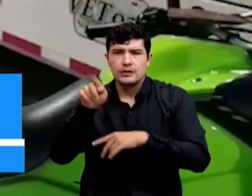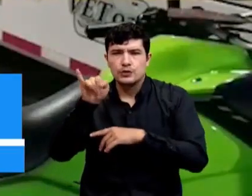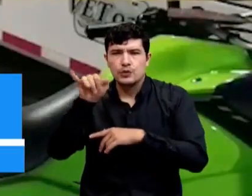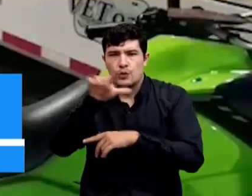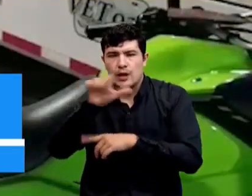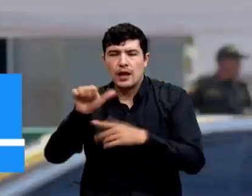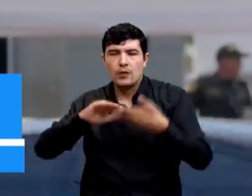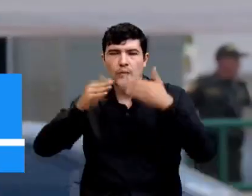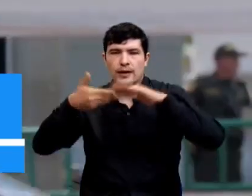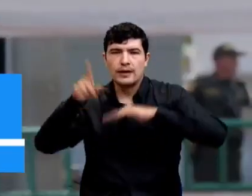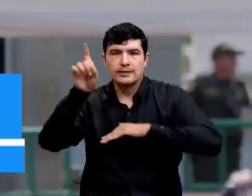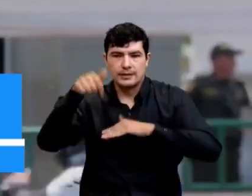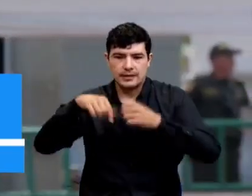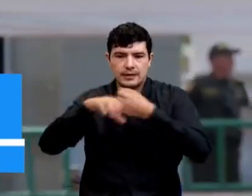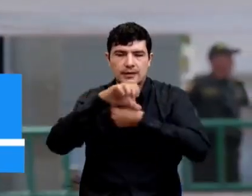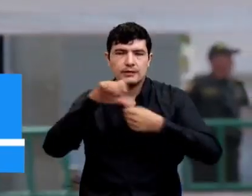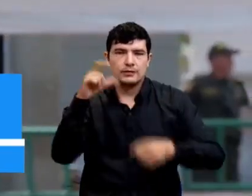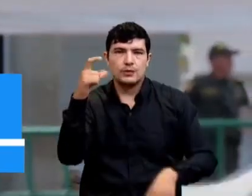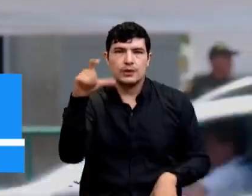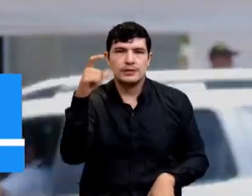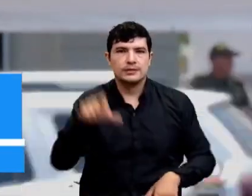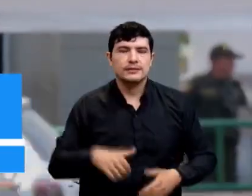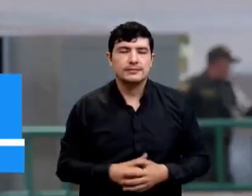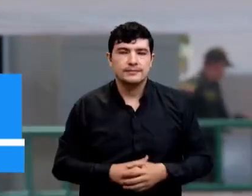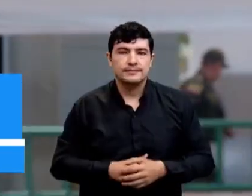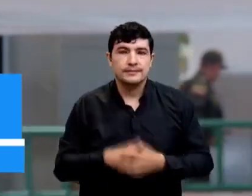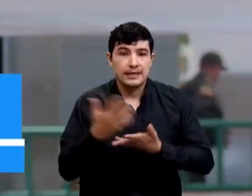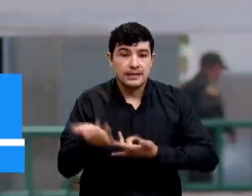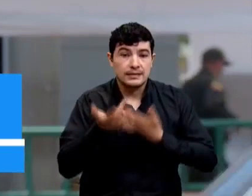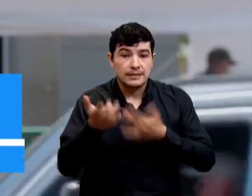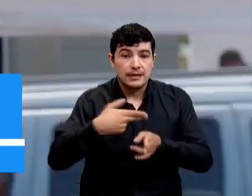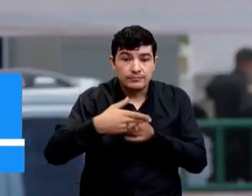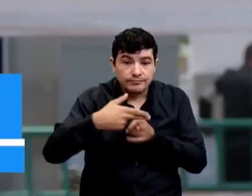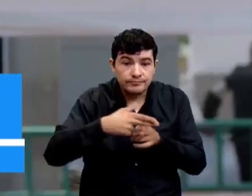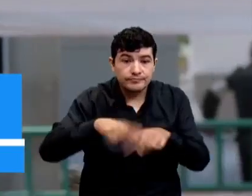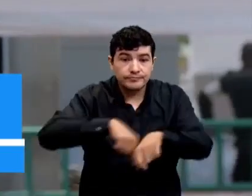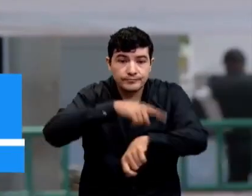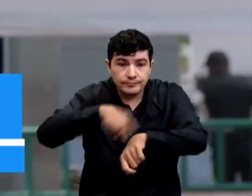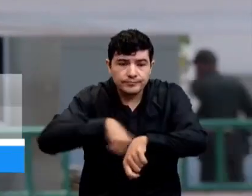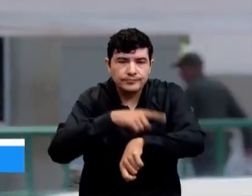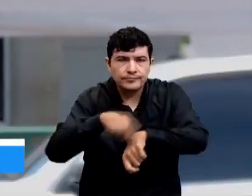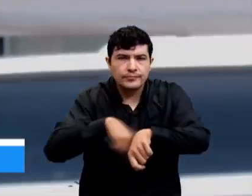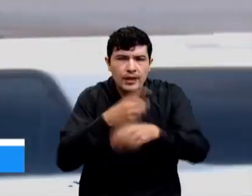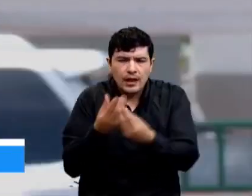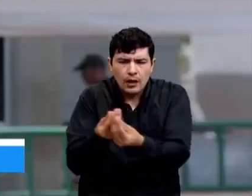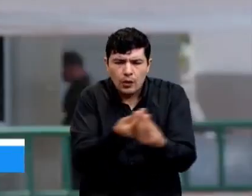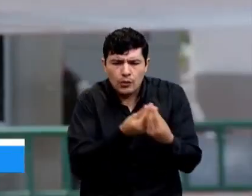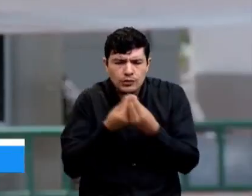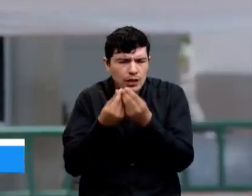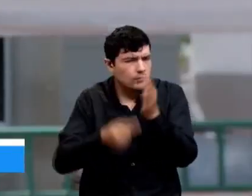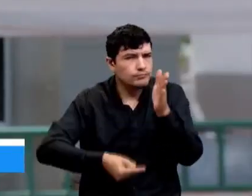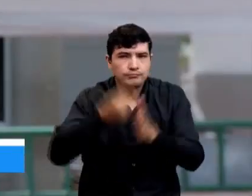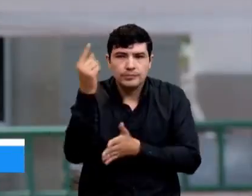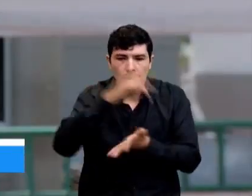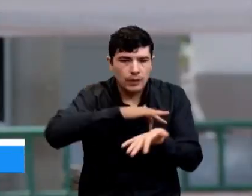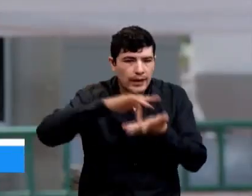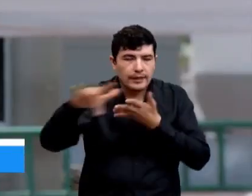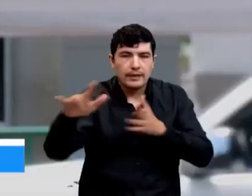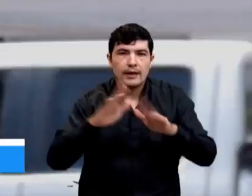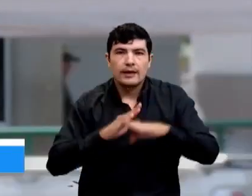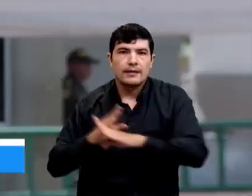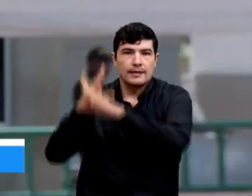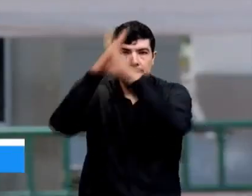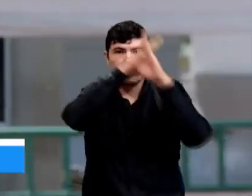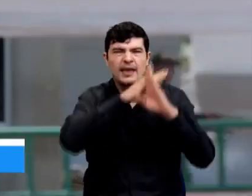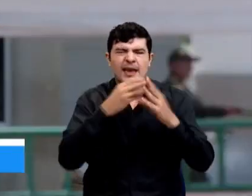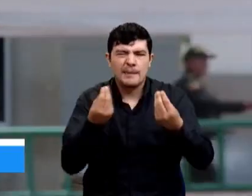número 6 de Cúcuta. Pues mira, se espera que en las próximas horas se realice un consejo extraordinario de seguridad